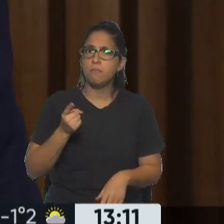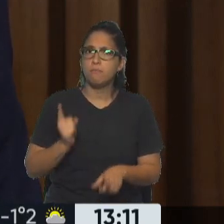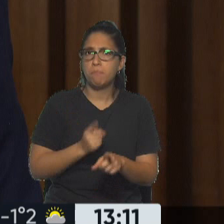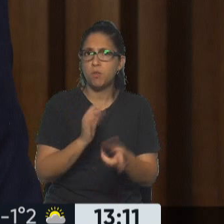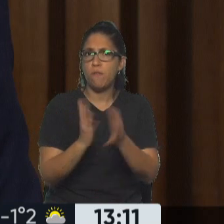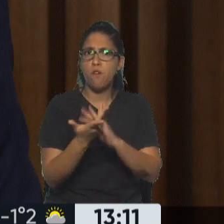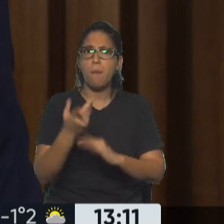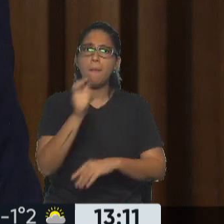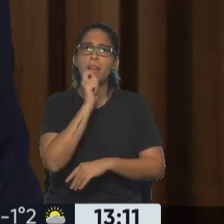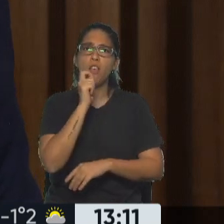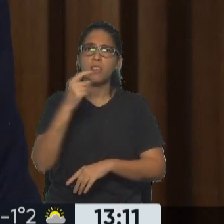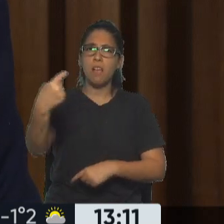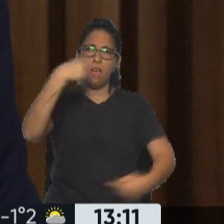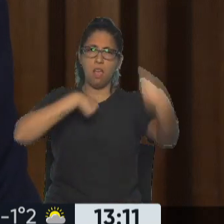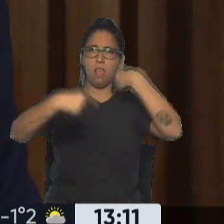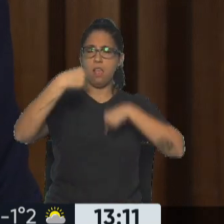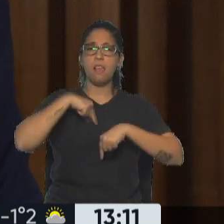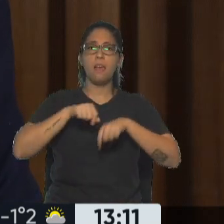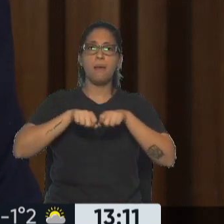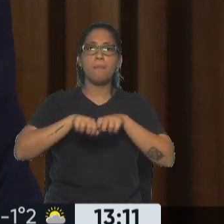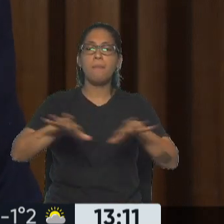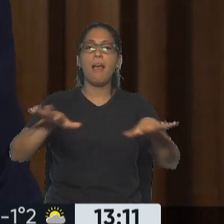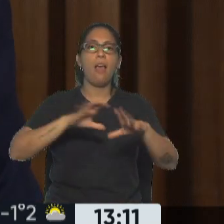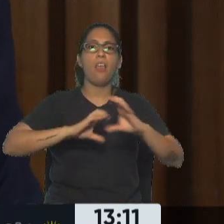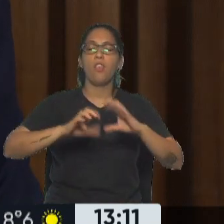punto de vista periodístico, en los medios,